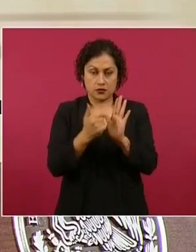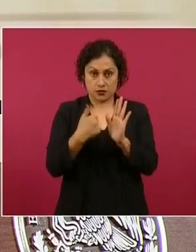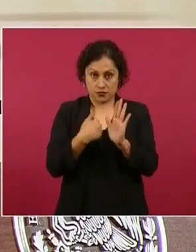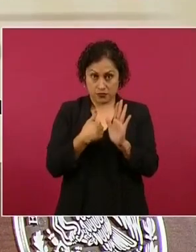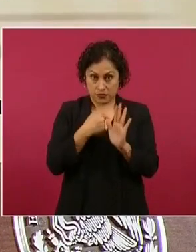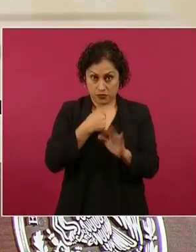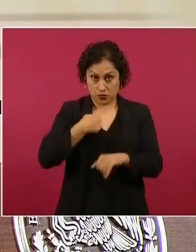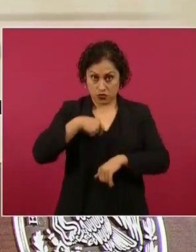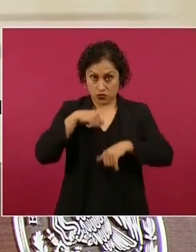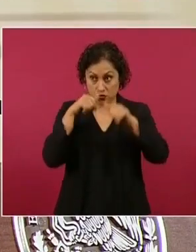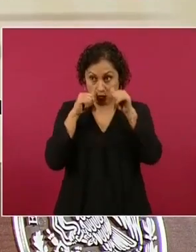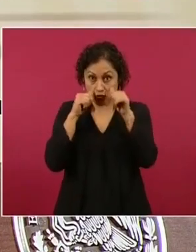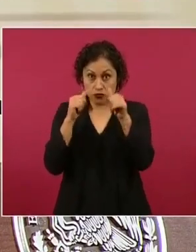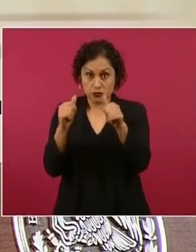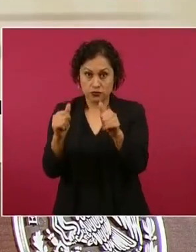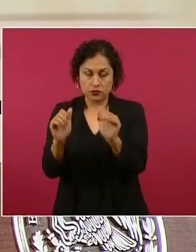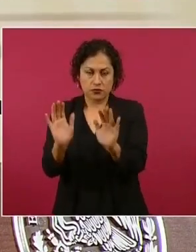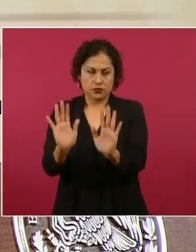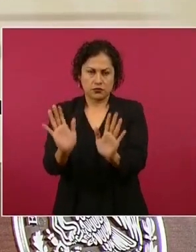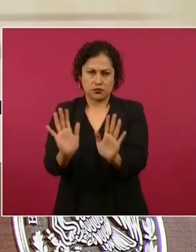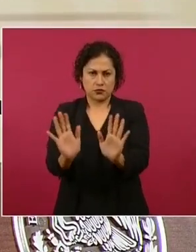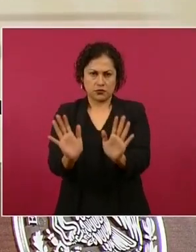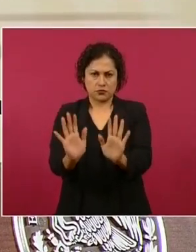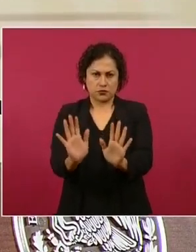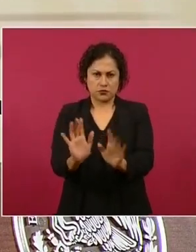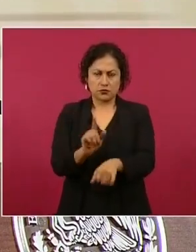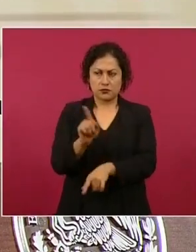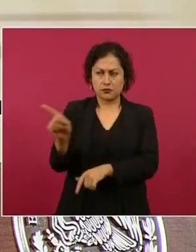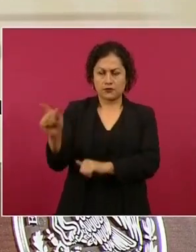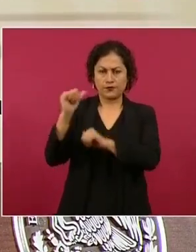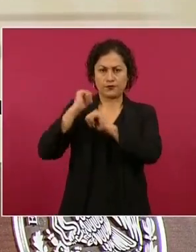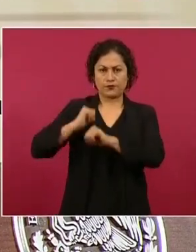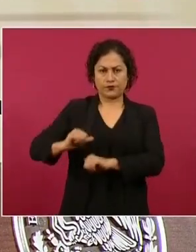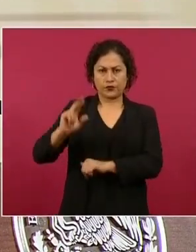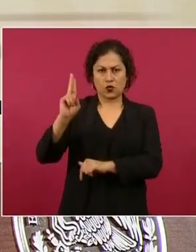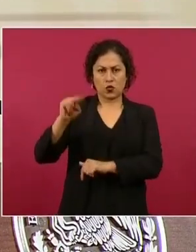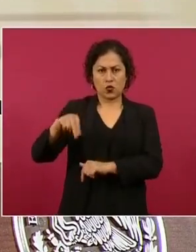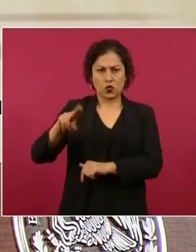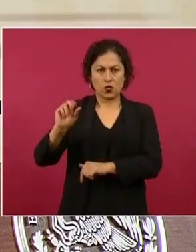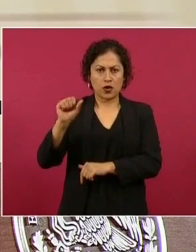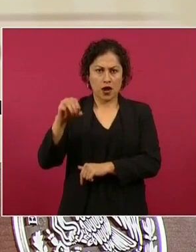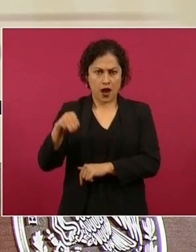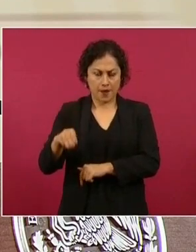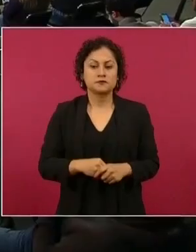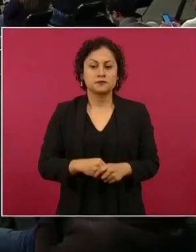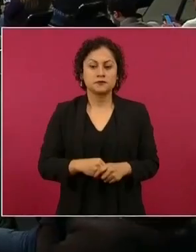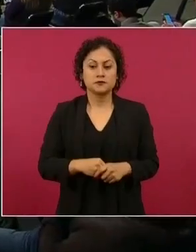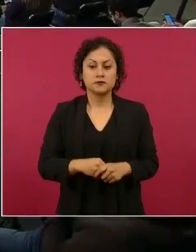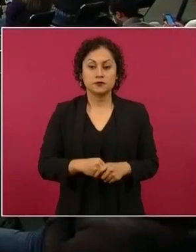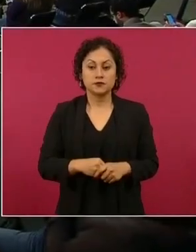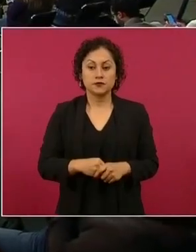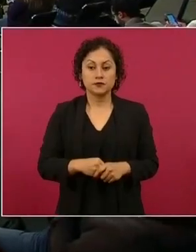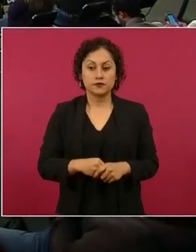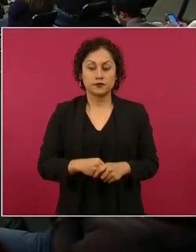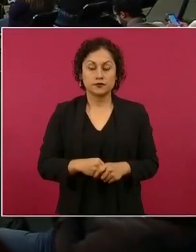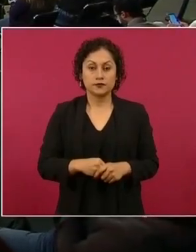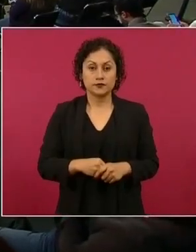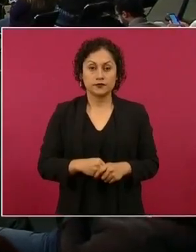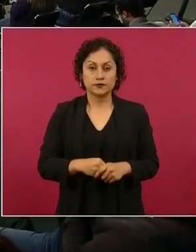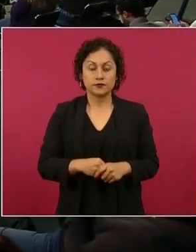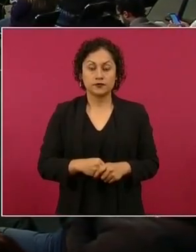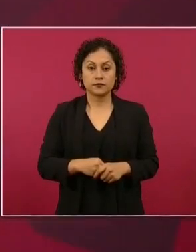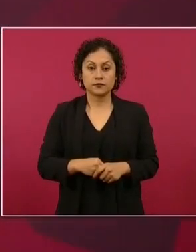nosotros, vamos a esperar lo que resuelva la UNAM, lo que resuelva